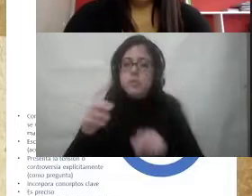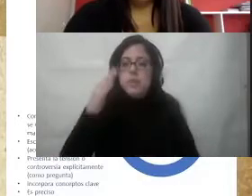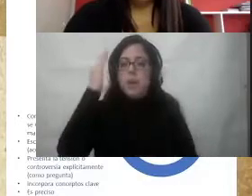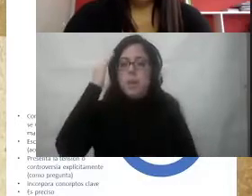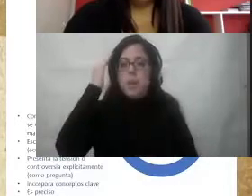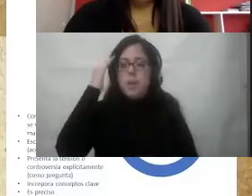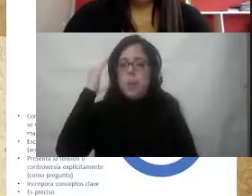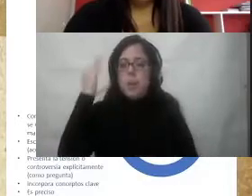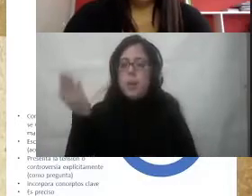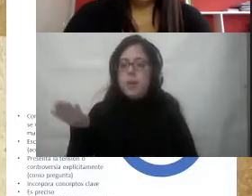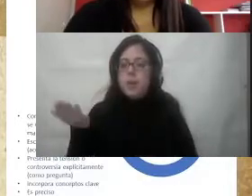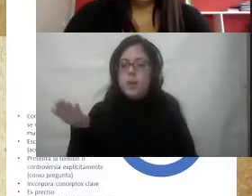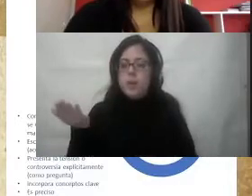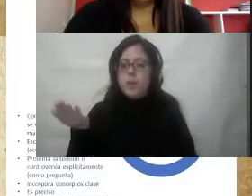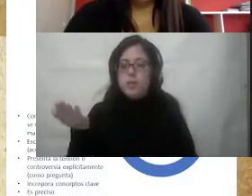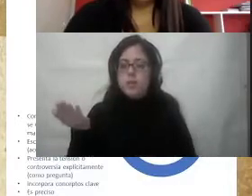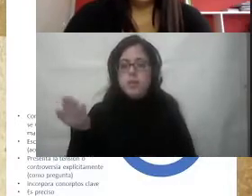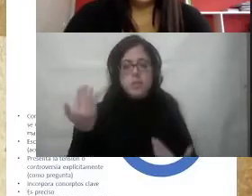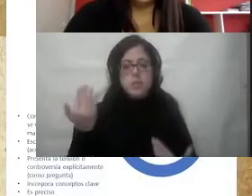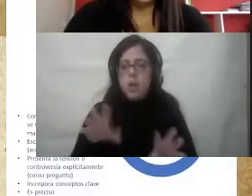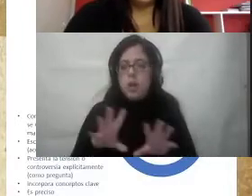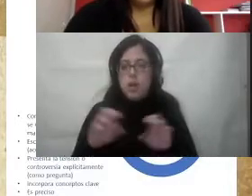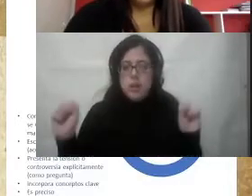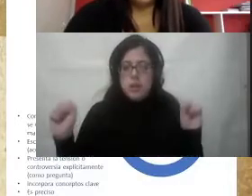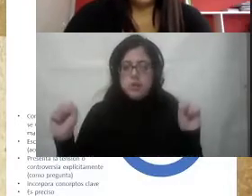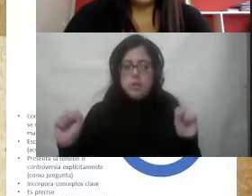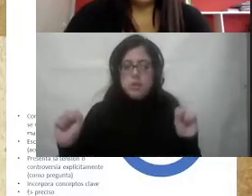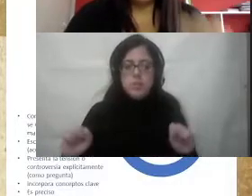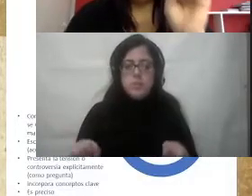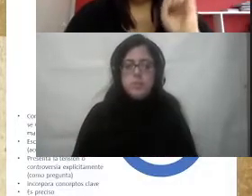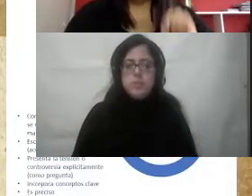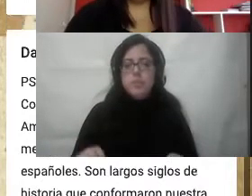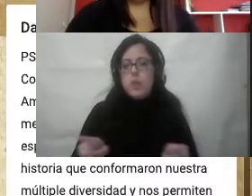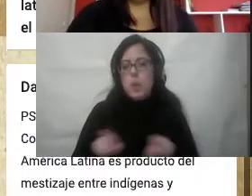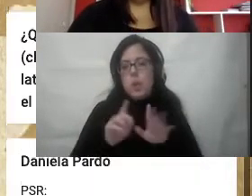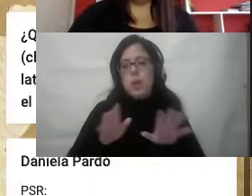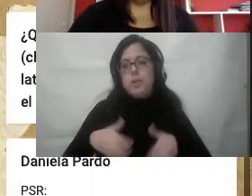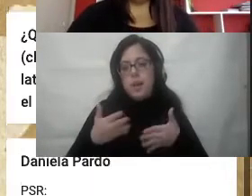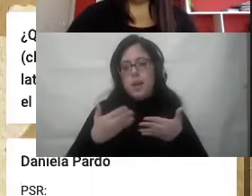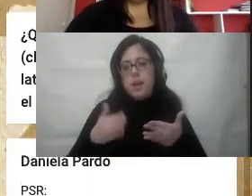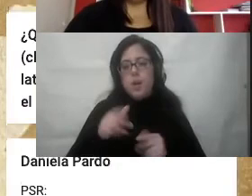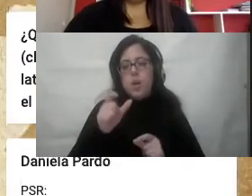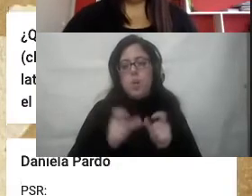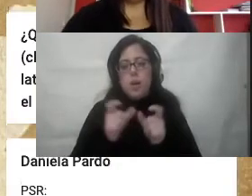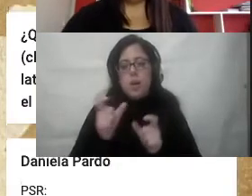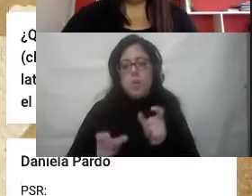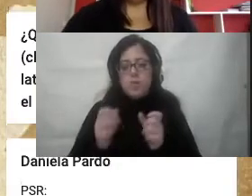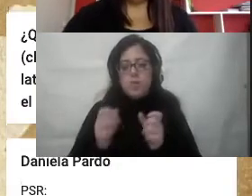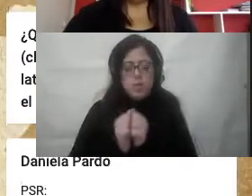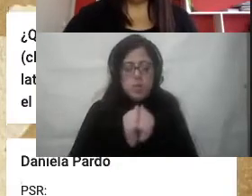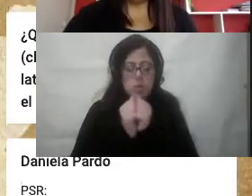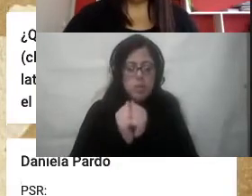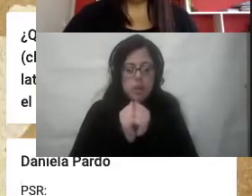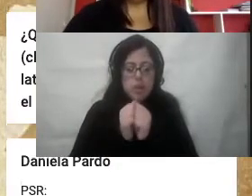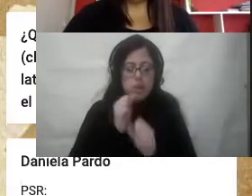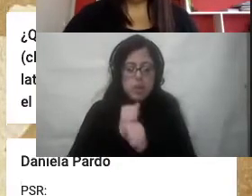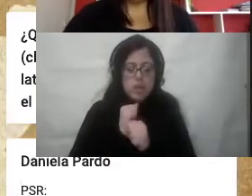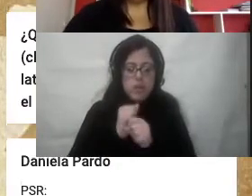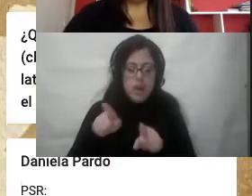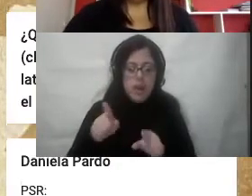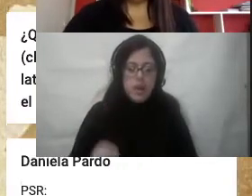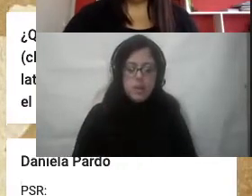memorización, ya está dado. Entonces, mucho ánimo para los colegas que trabajan en esta circunstancia.